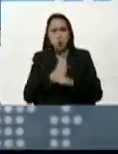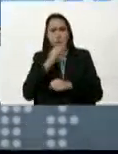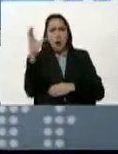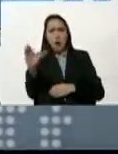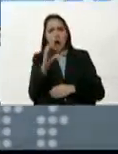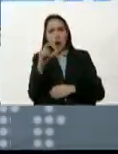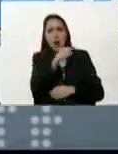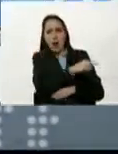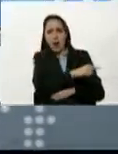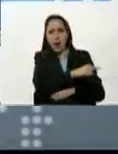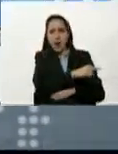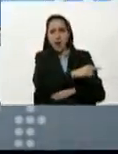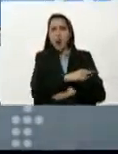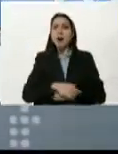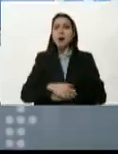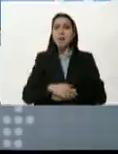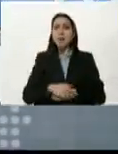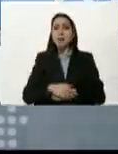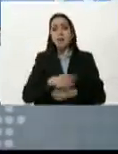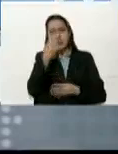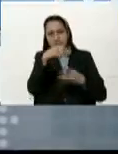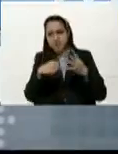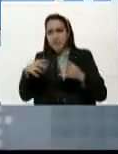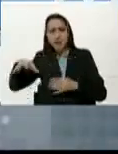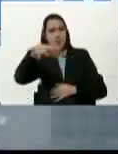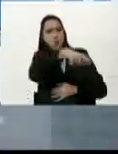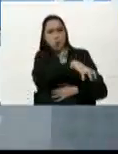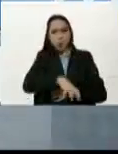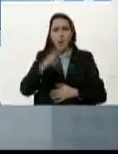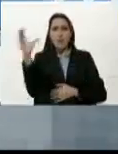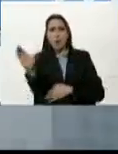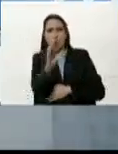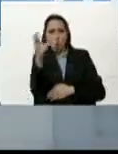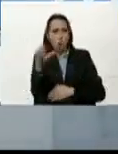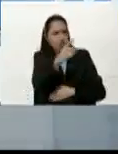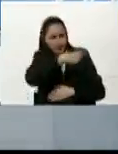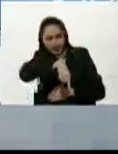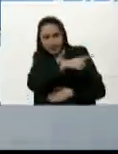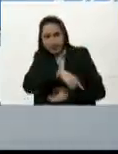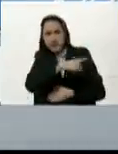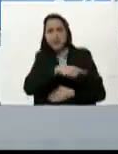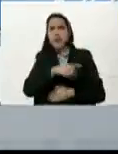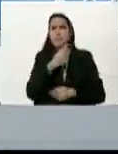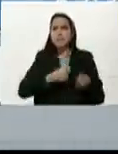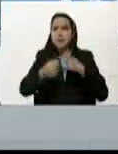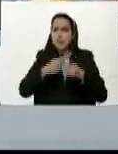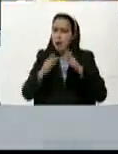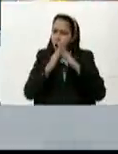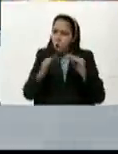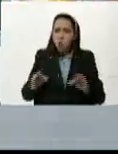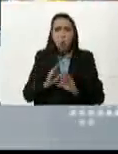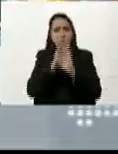bucaramanga ocaña pamplona todos los productores vendían todos sus productos todo todo todo